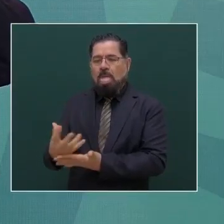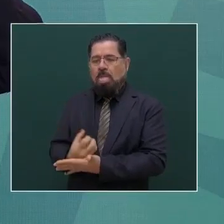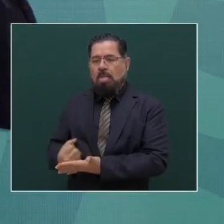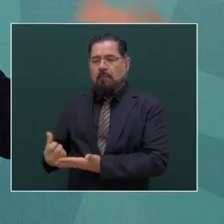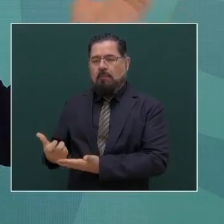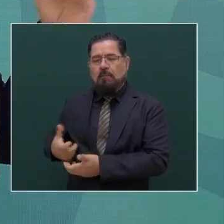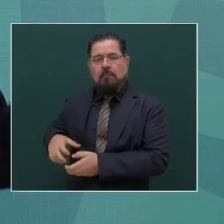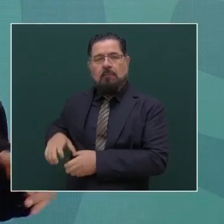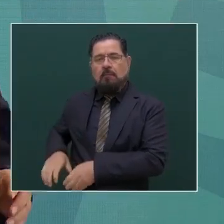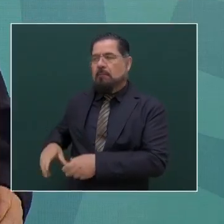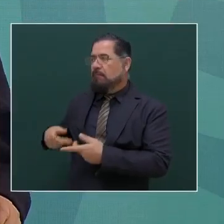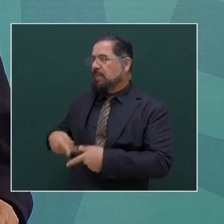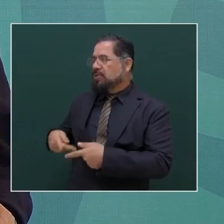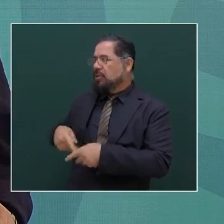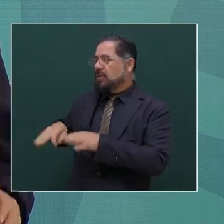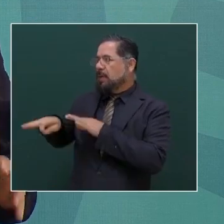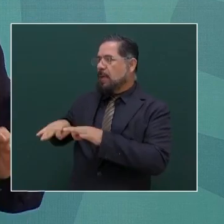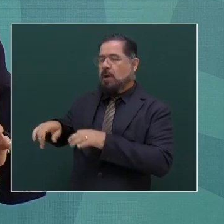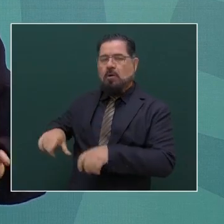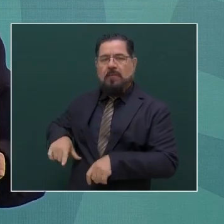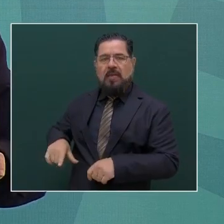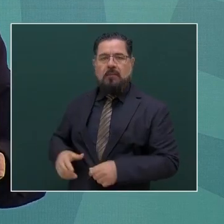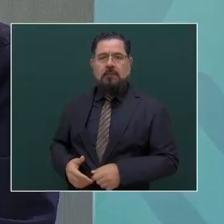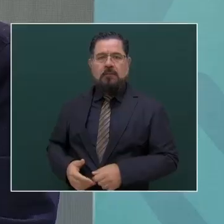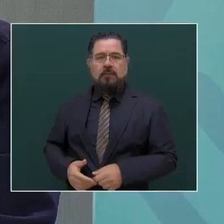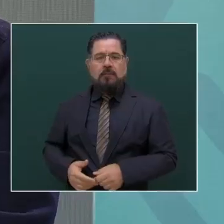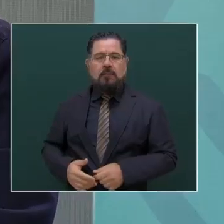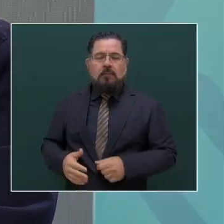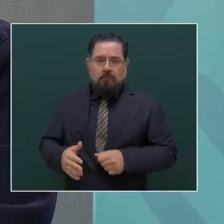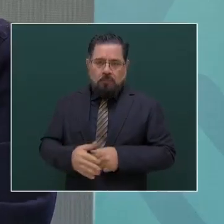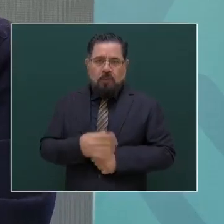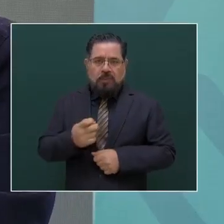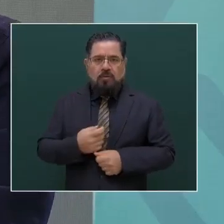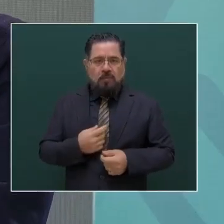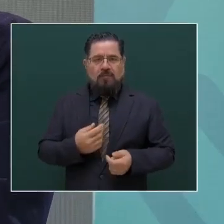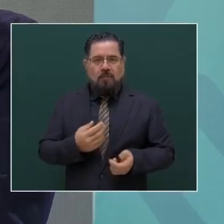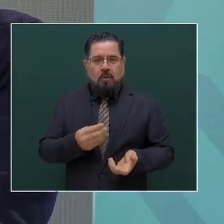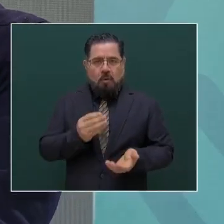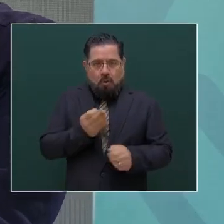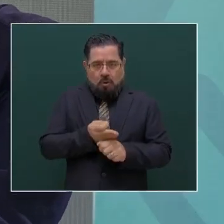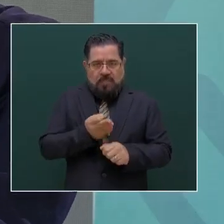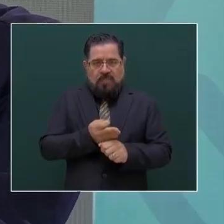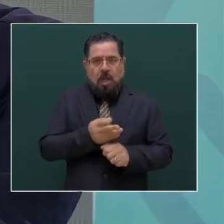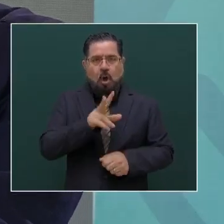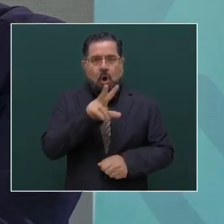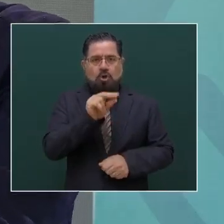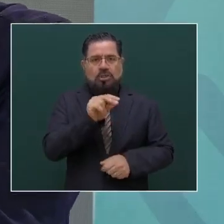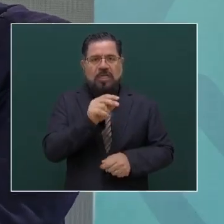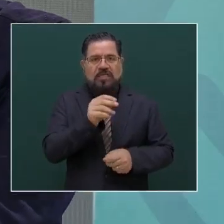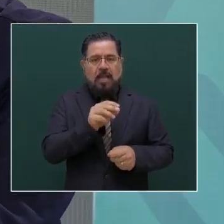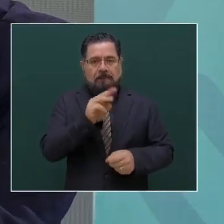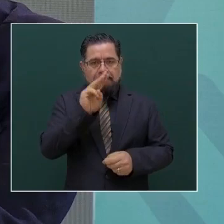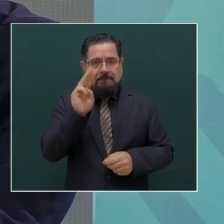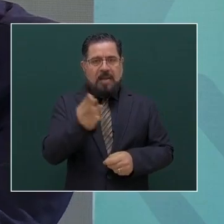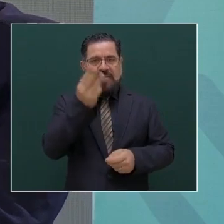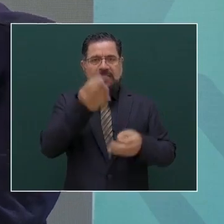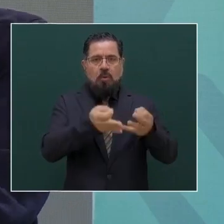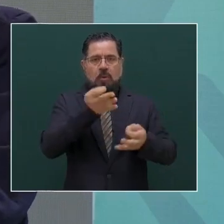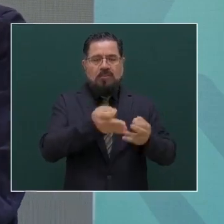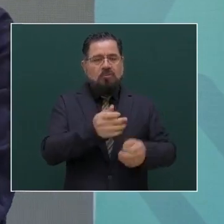¿por qué no nombramos los 80? porque